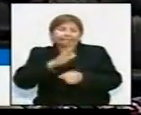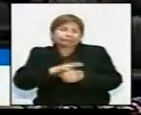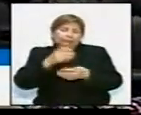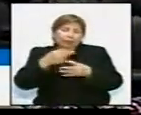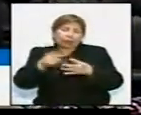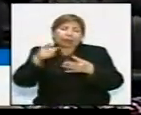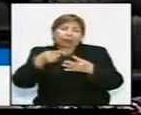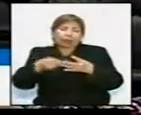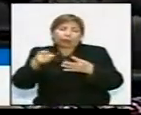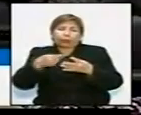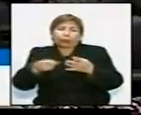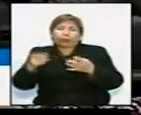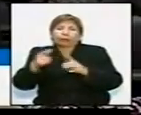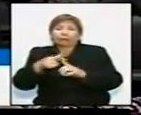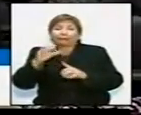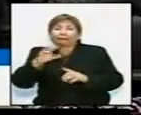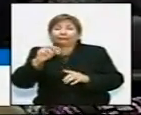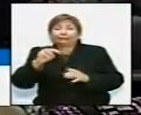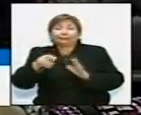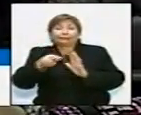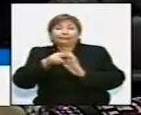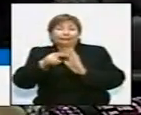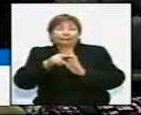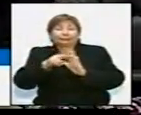diferentes parámetros técnicos que manda la norma.